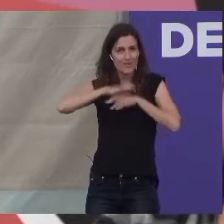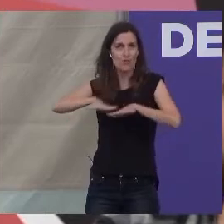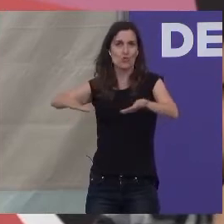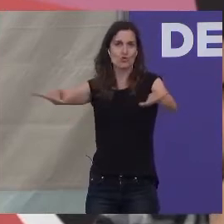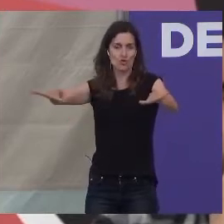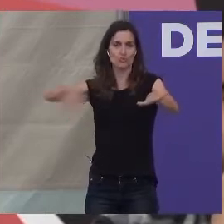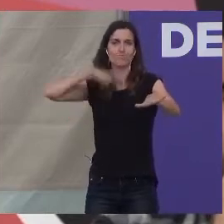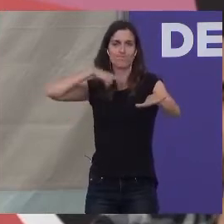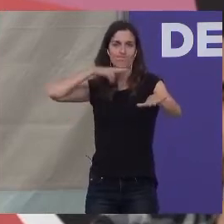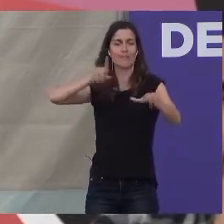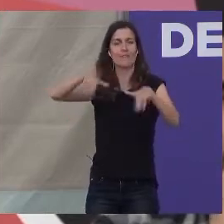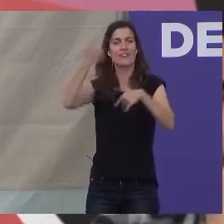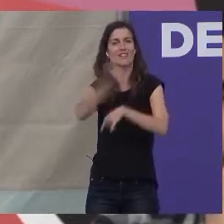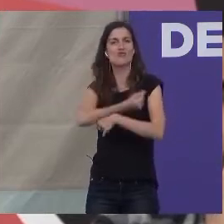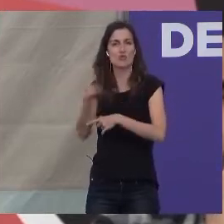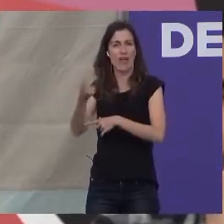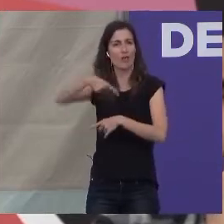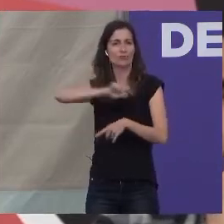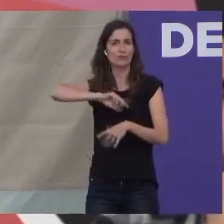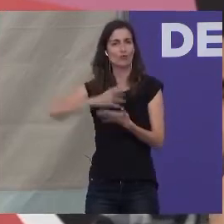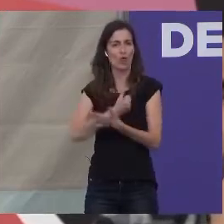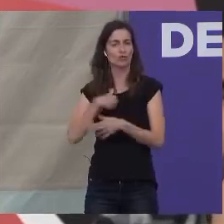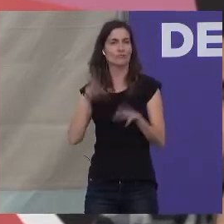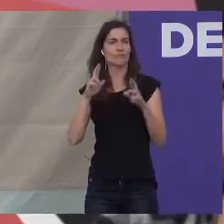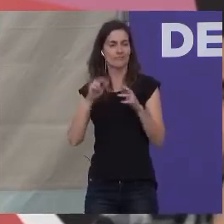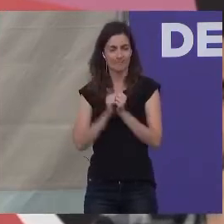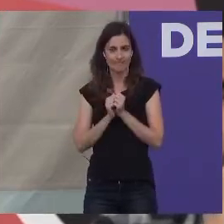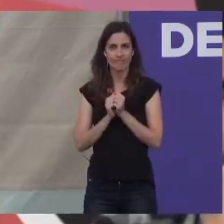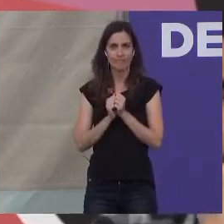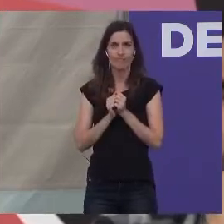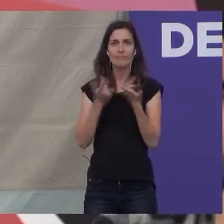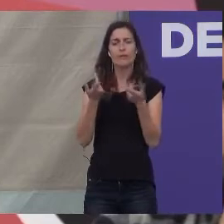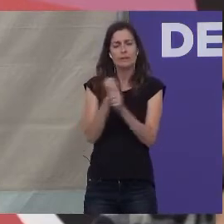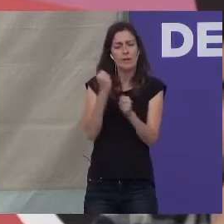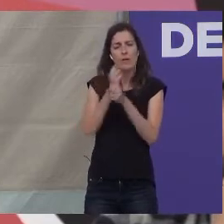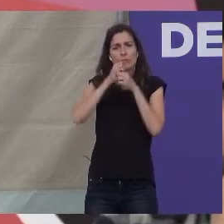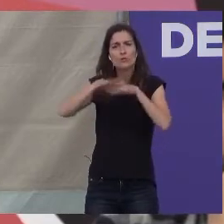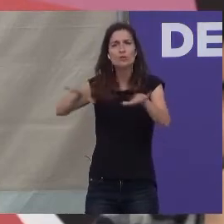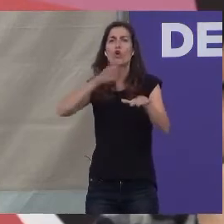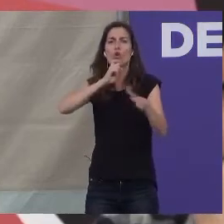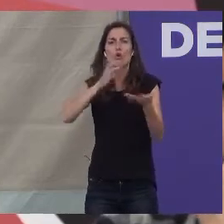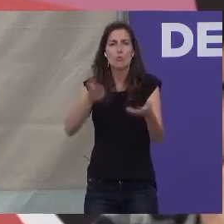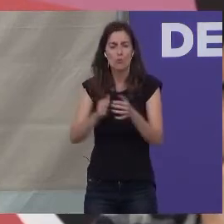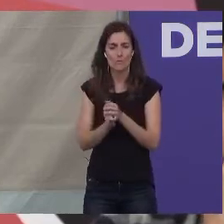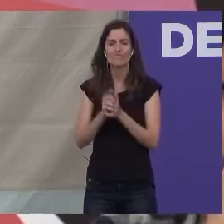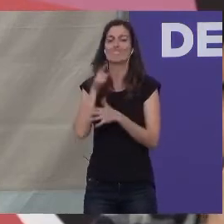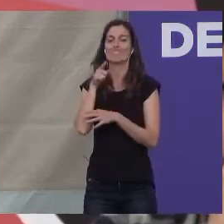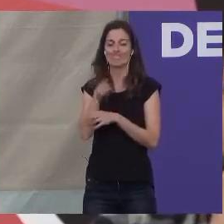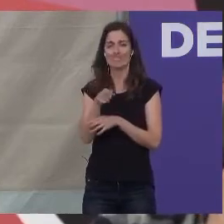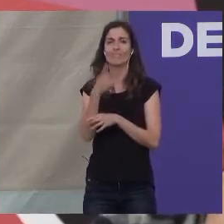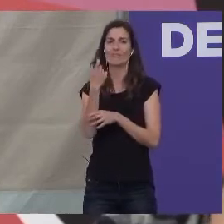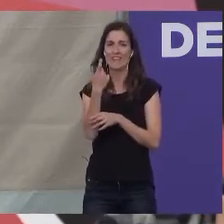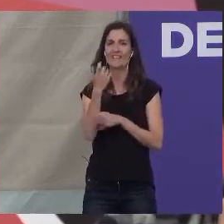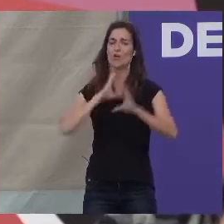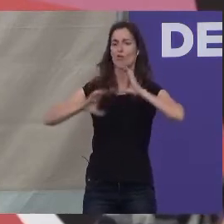y alcance los resultados que todos esperamos. ¿Cómo podemos hacer esta labor de difusión posible? Ahí es donde la